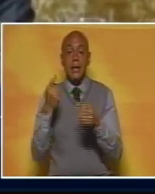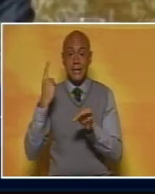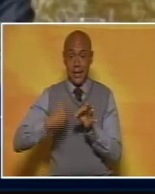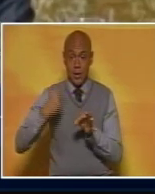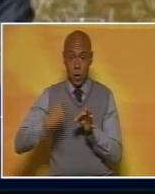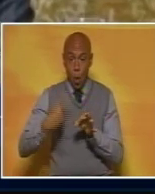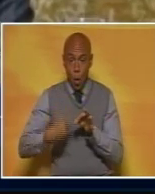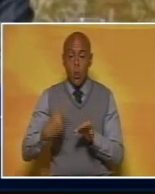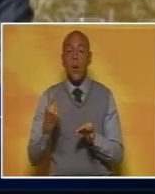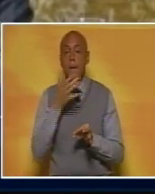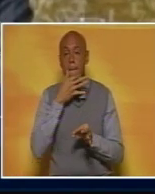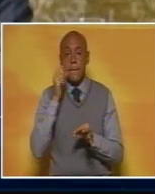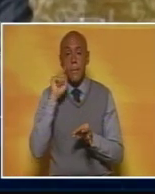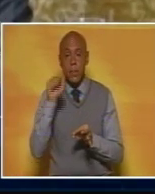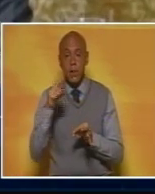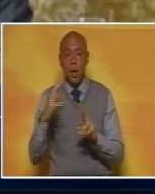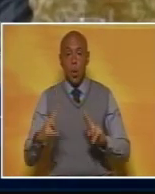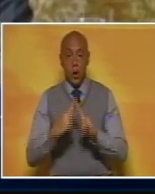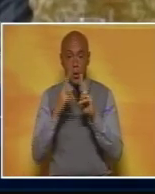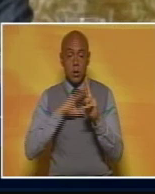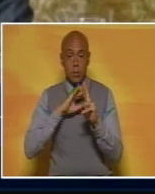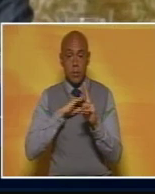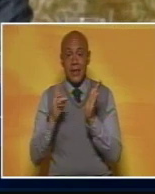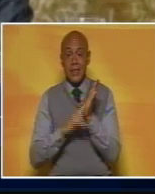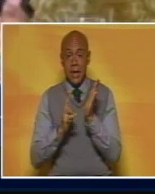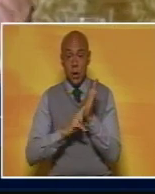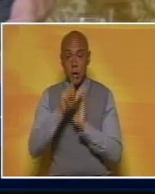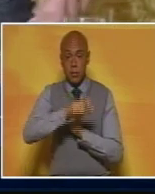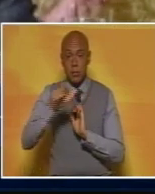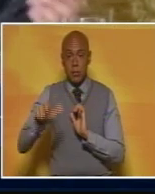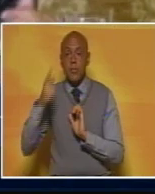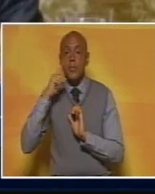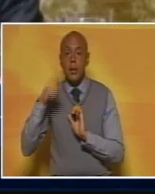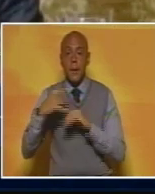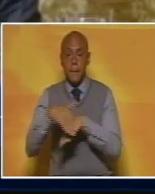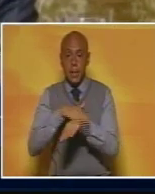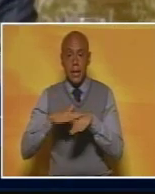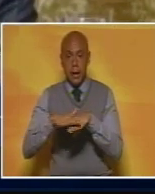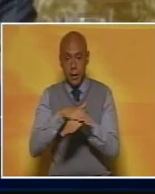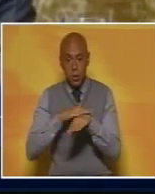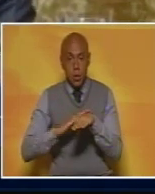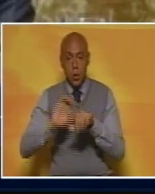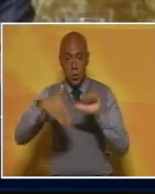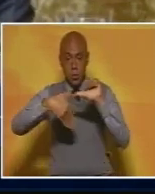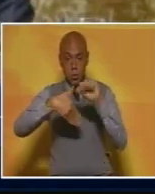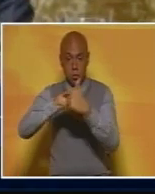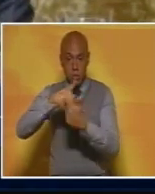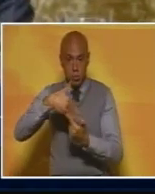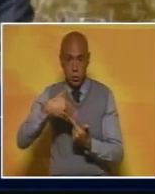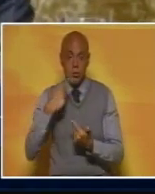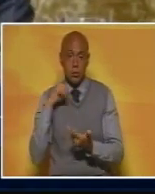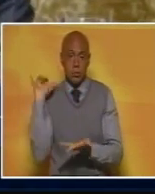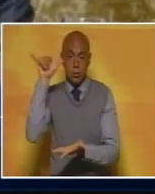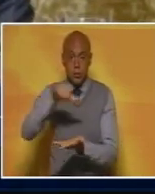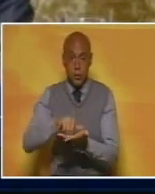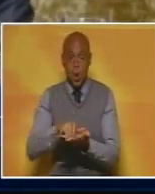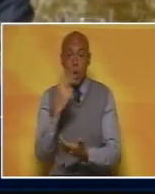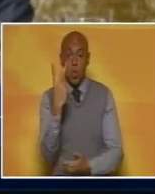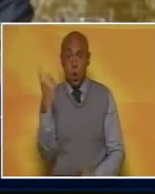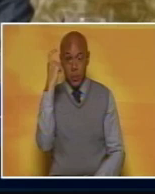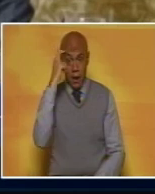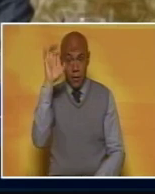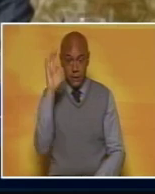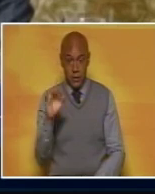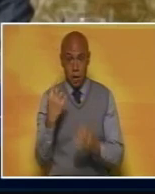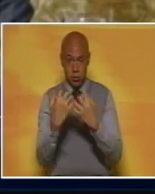encuentro continental de seguridad pública con la participación de algunos ministros de la región. En la cita de 2 días de